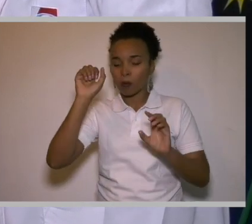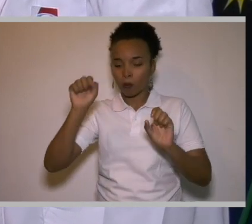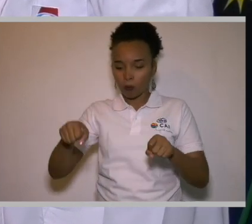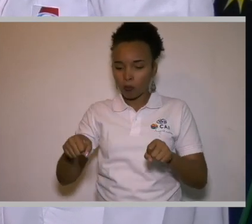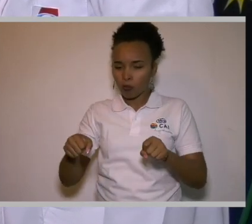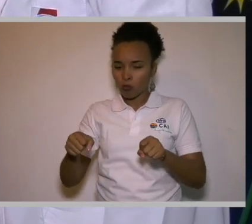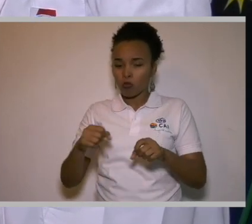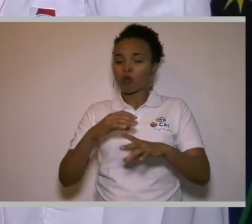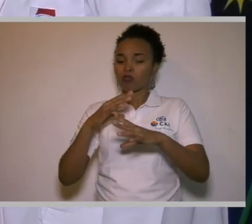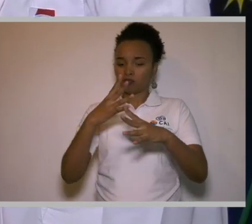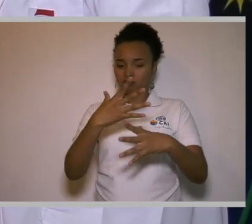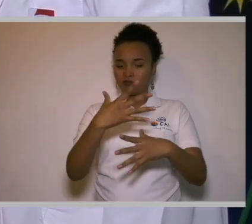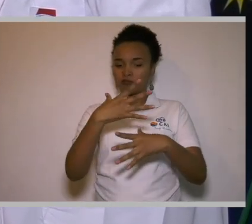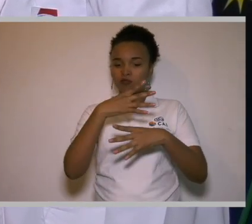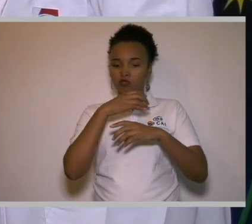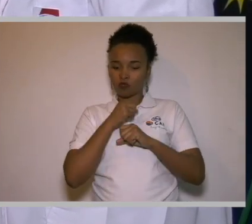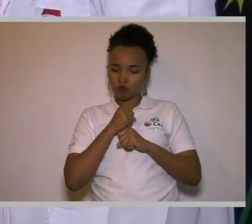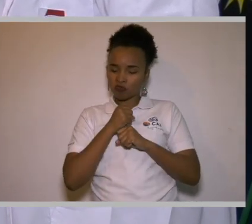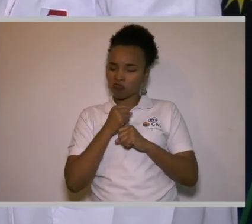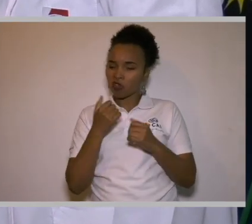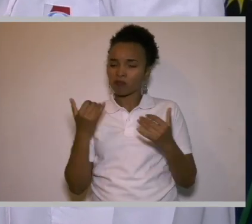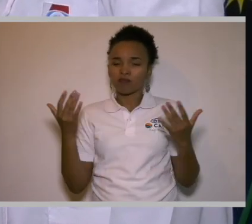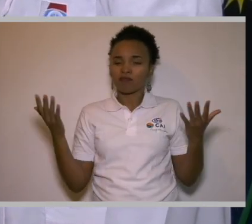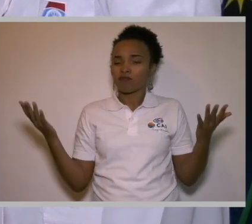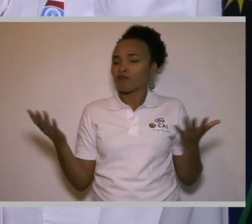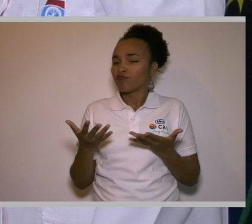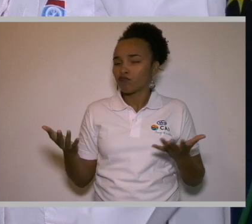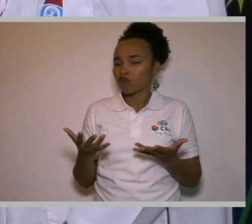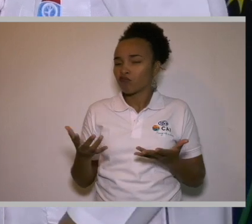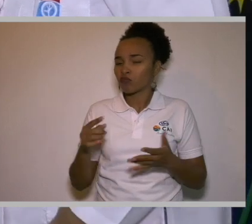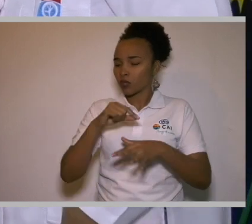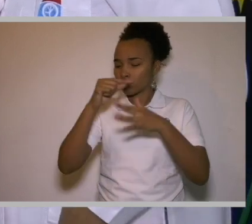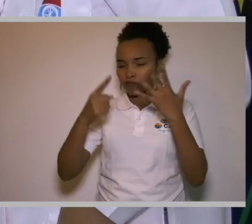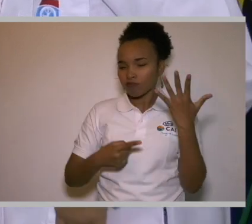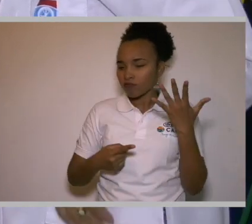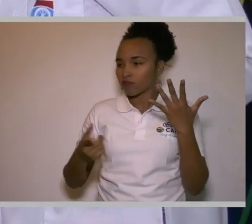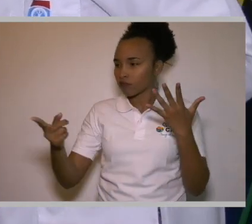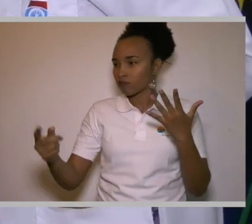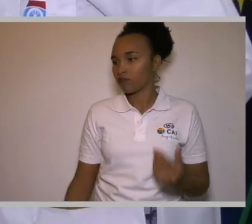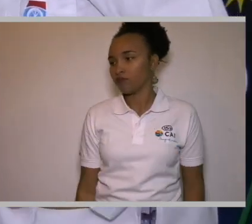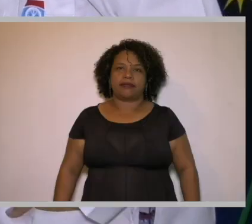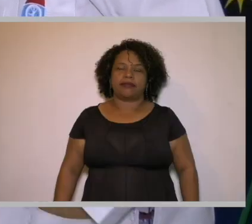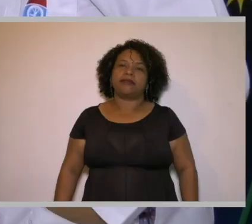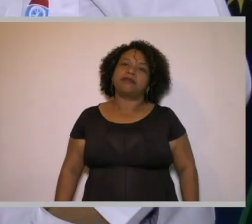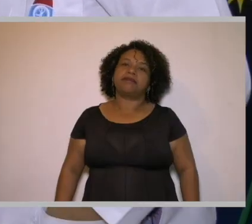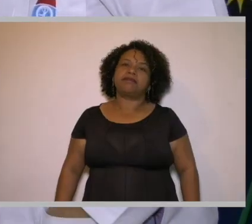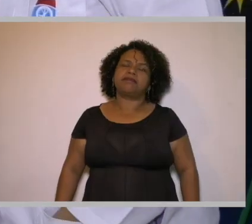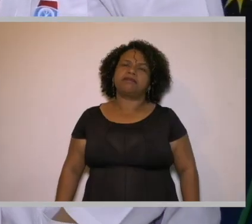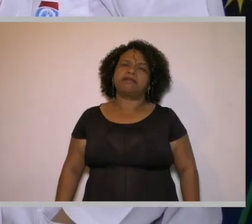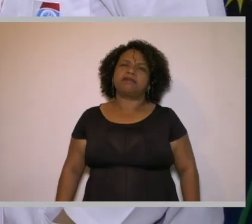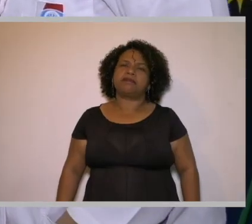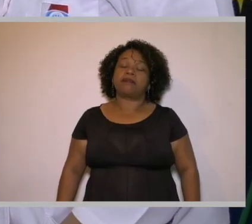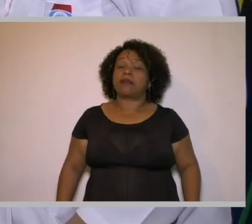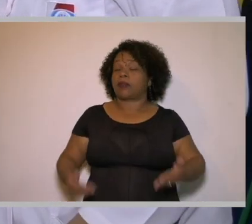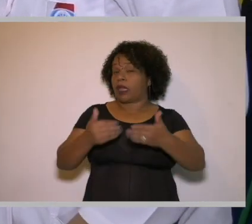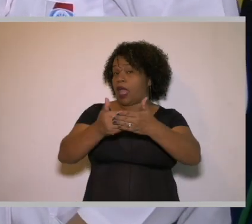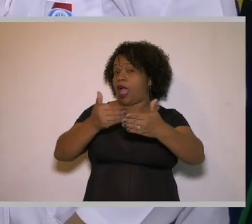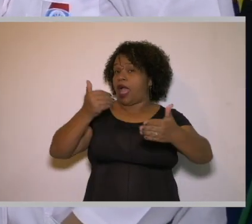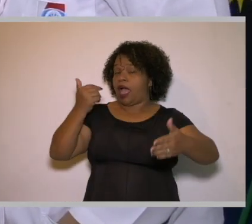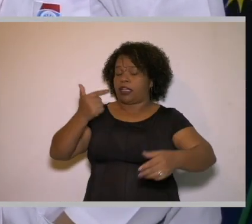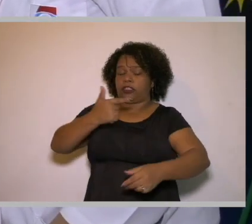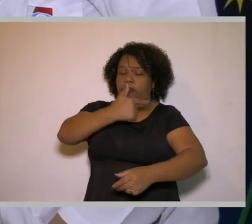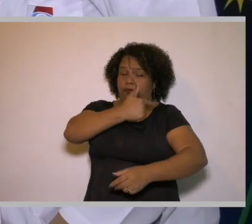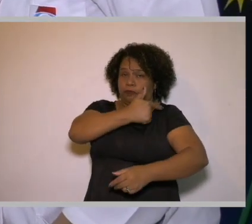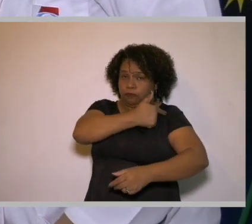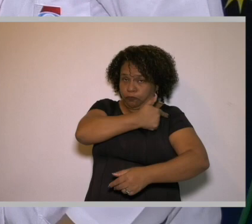de los niños, con un pediatra anestesiólogo. La evaluación preanestésica, como